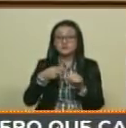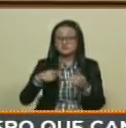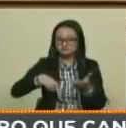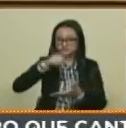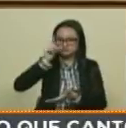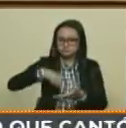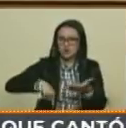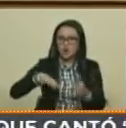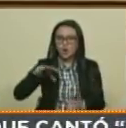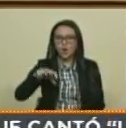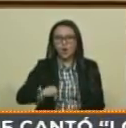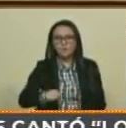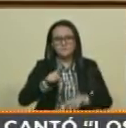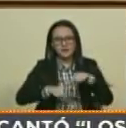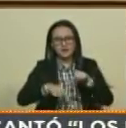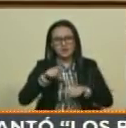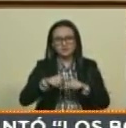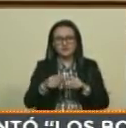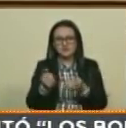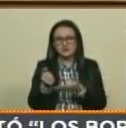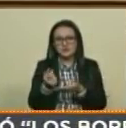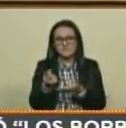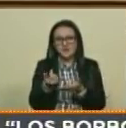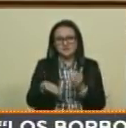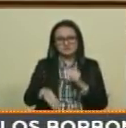contratos de compra de bienes y servicios con sobreprecio.